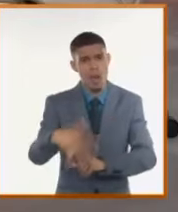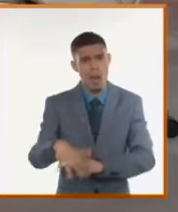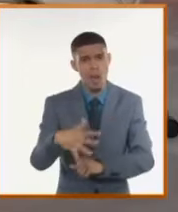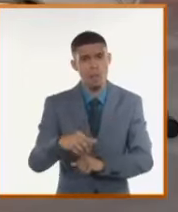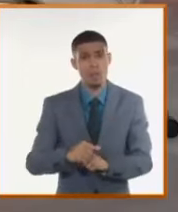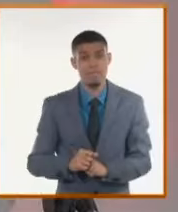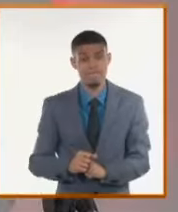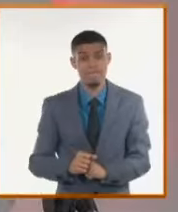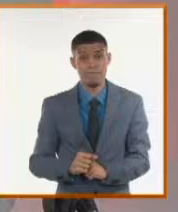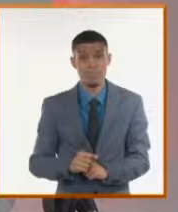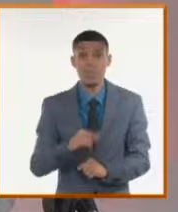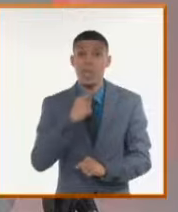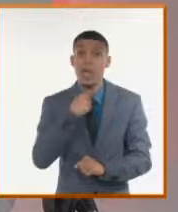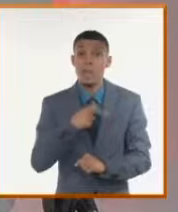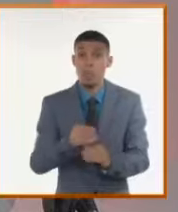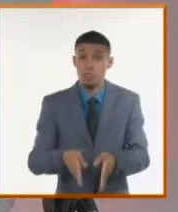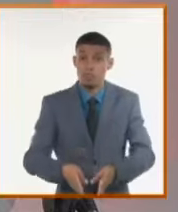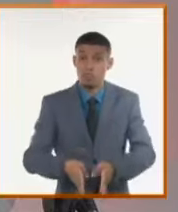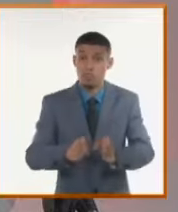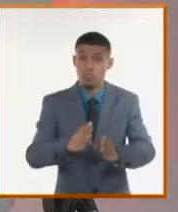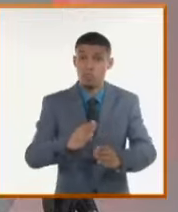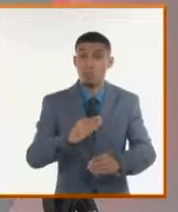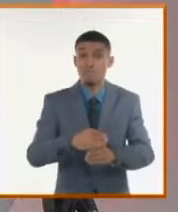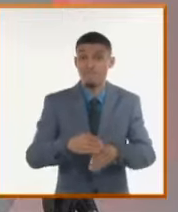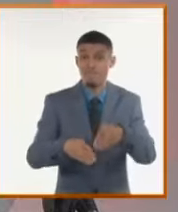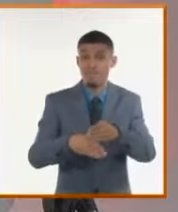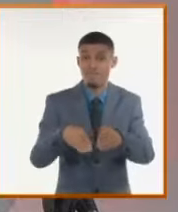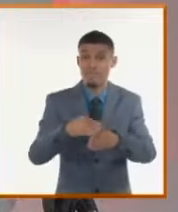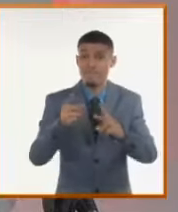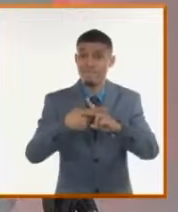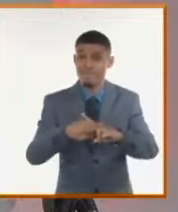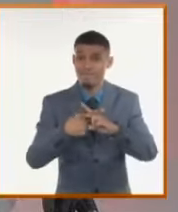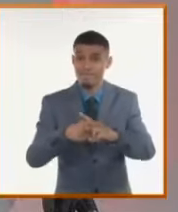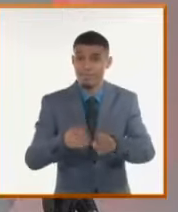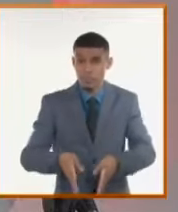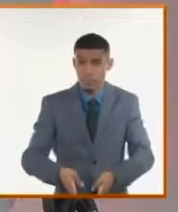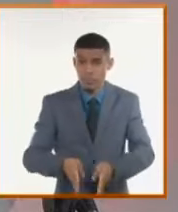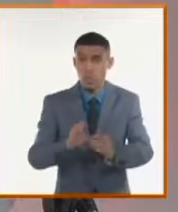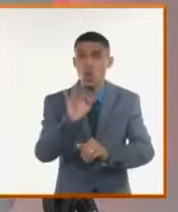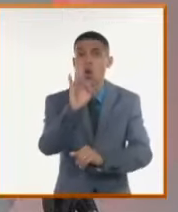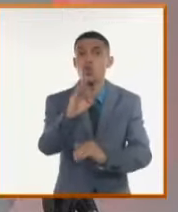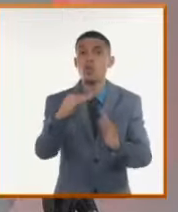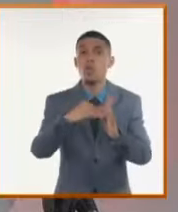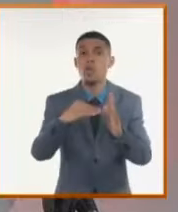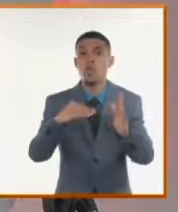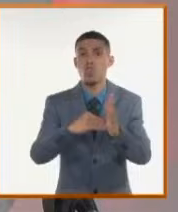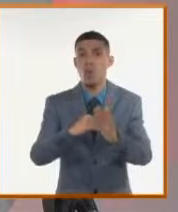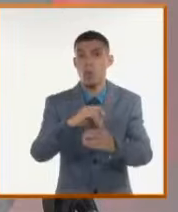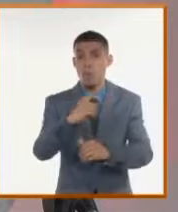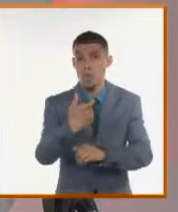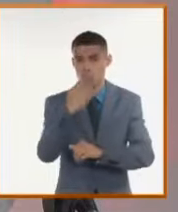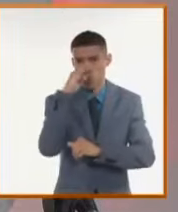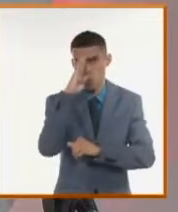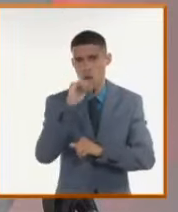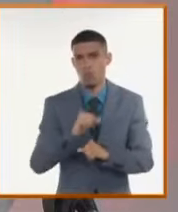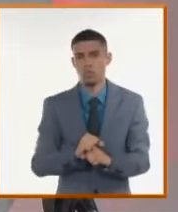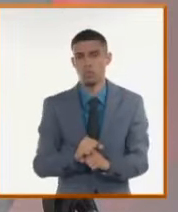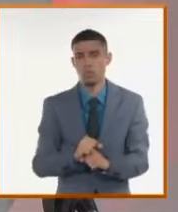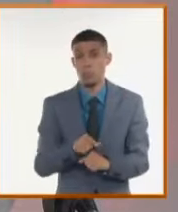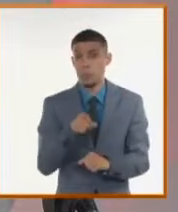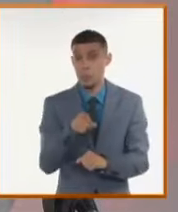kil construir 1 km de vía ferria está por los 8 millones de de pesos cubanos Y de esos